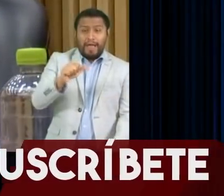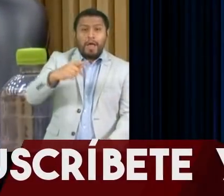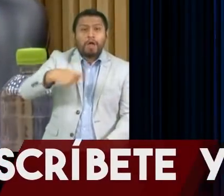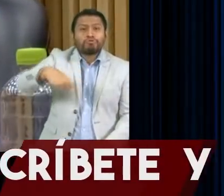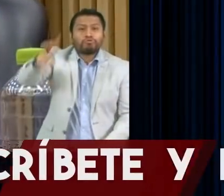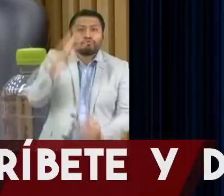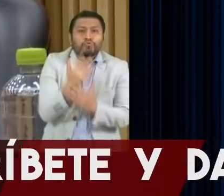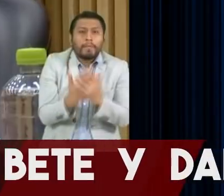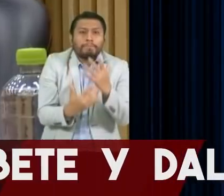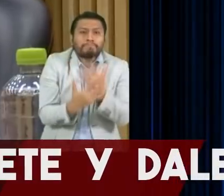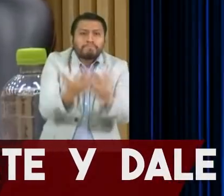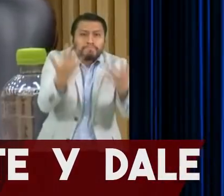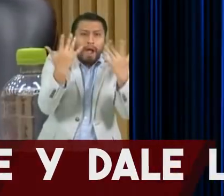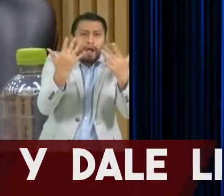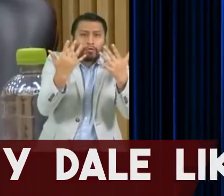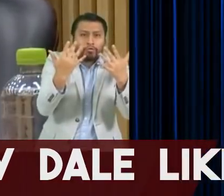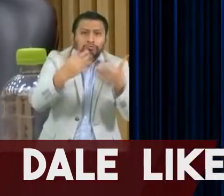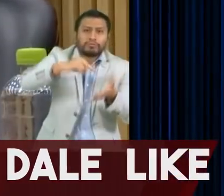y letra